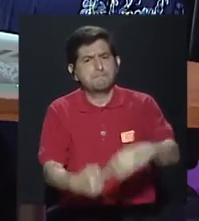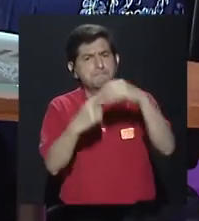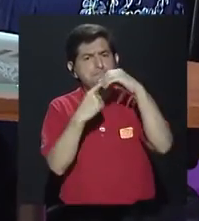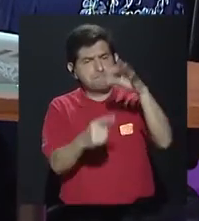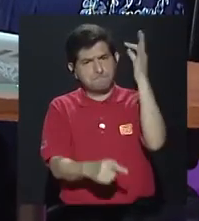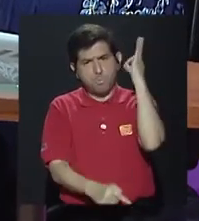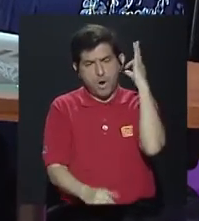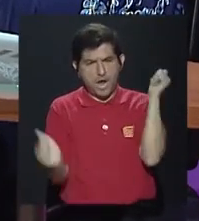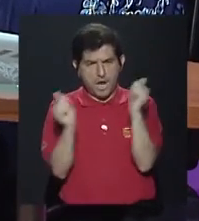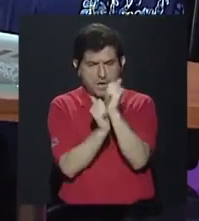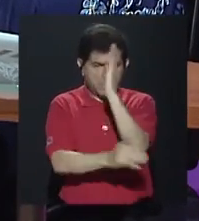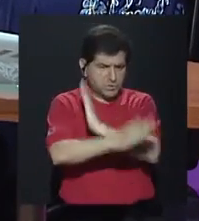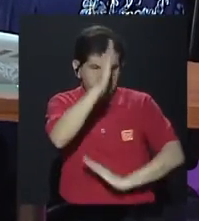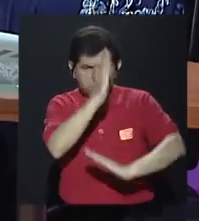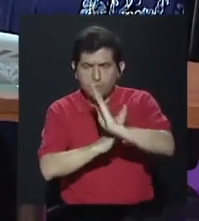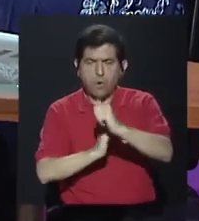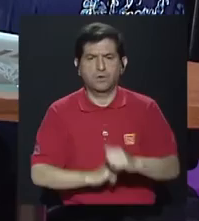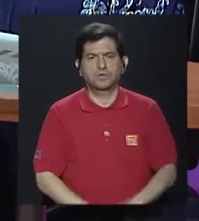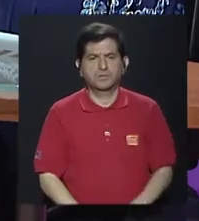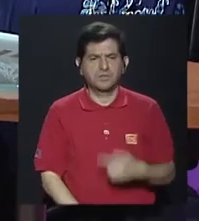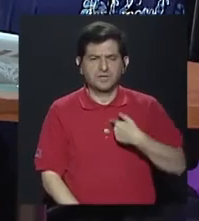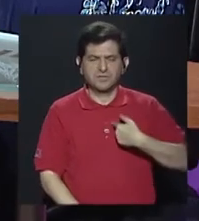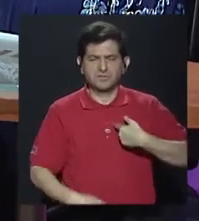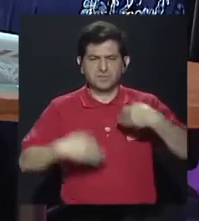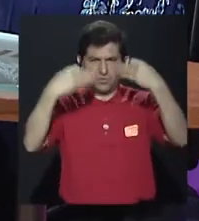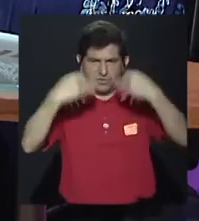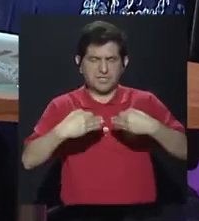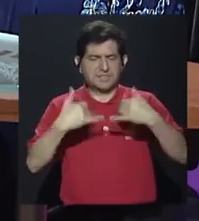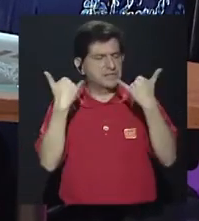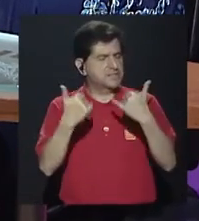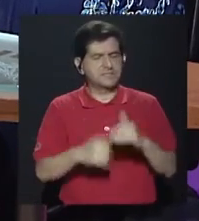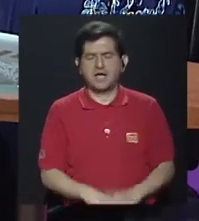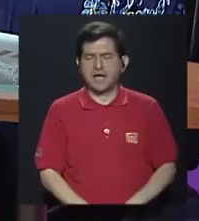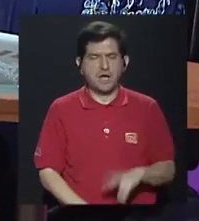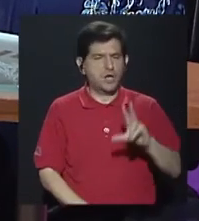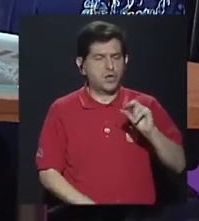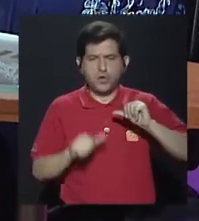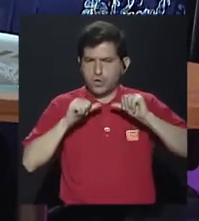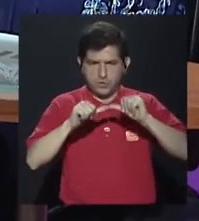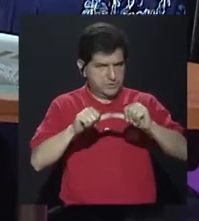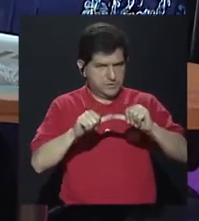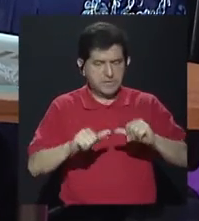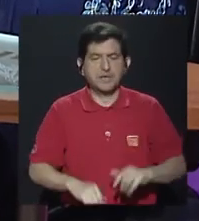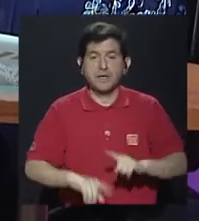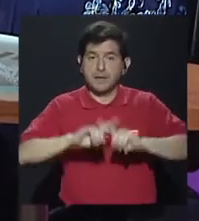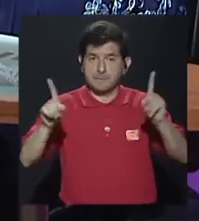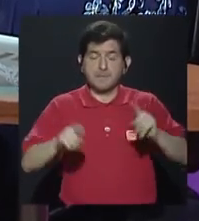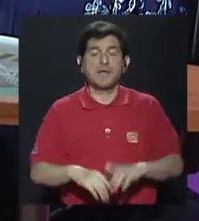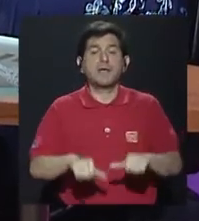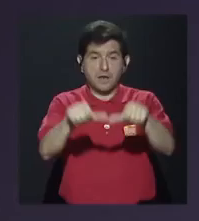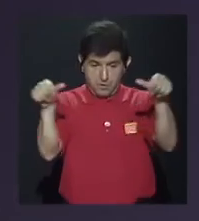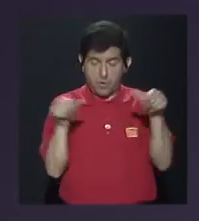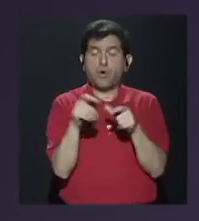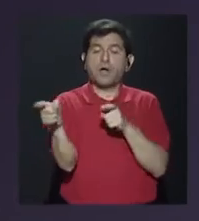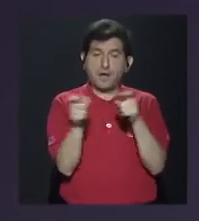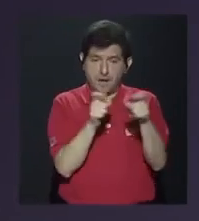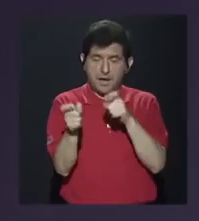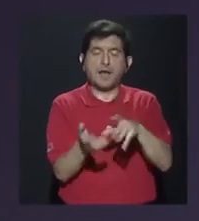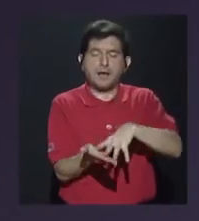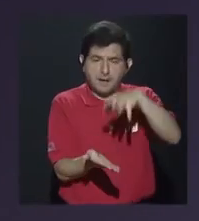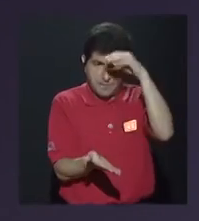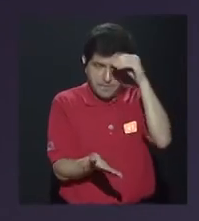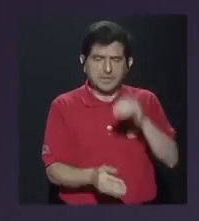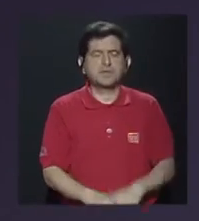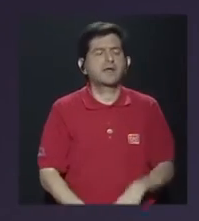las mujeres con discapacidad. Entonces decidí retirarme y empezar a capacitarme a nivel administrativo y de promulgación